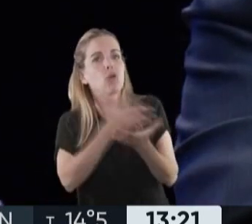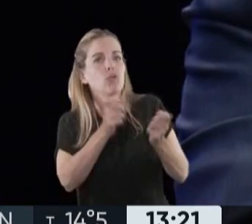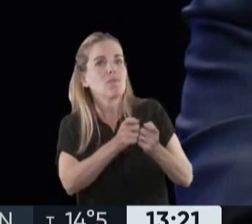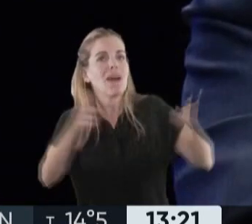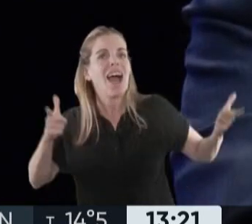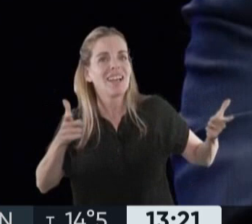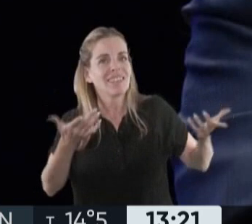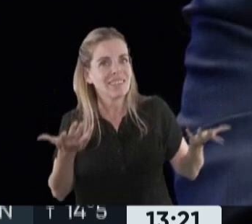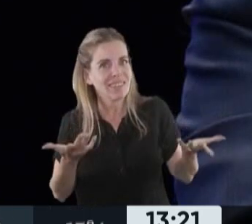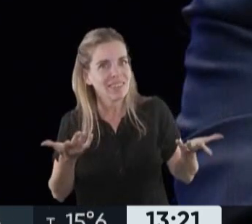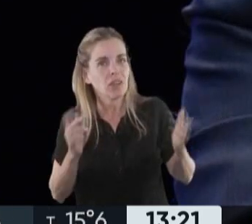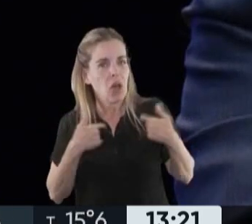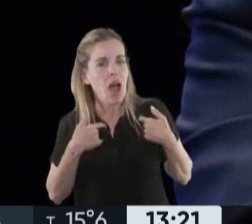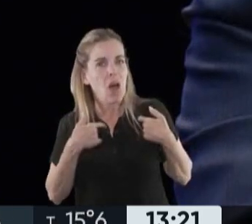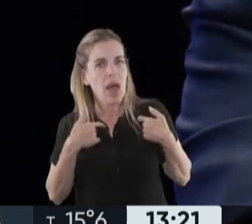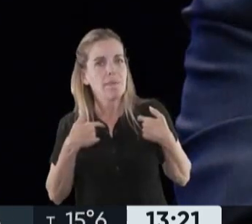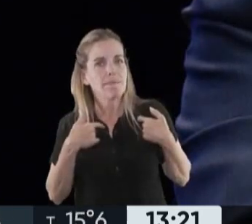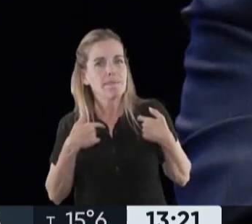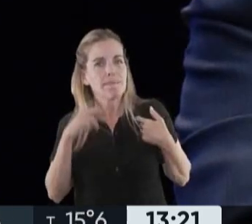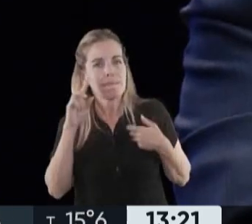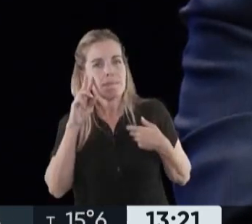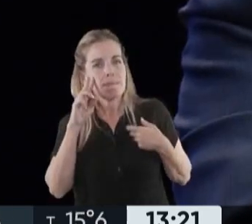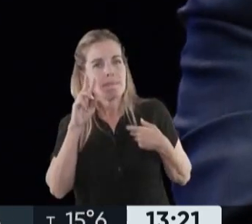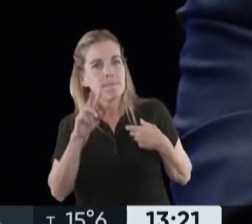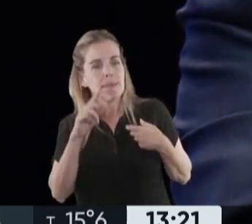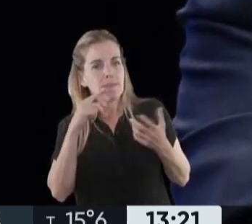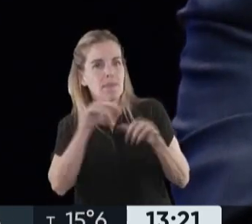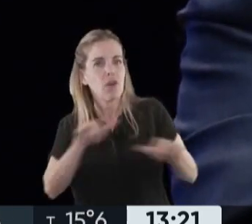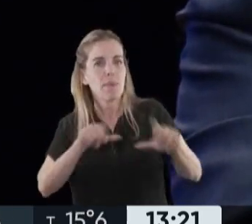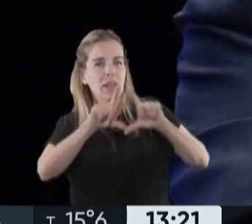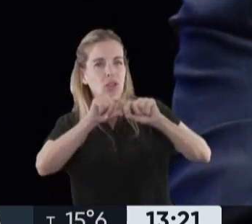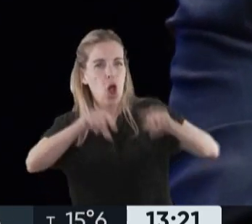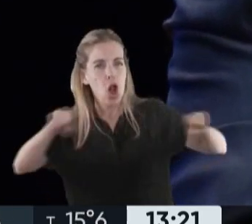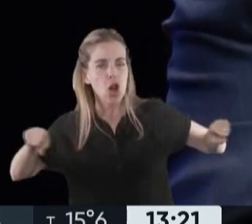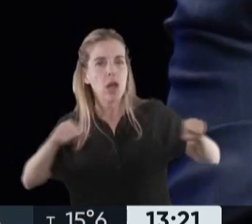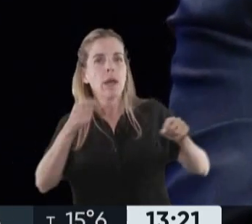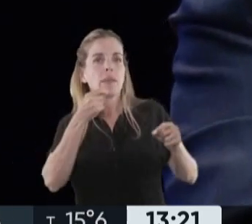Miro con tranquilidad que la tasa de desempleo baja.